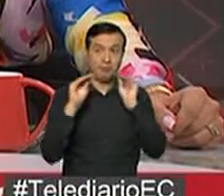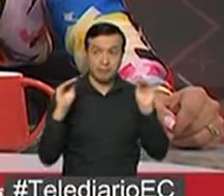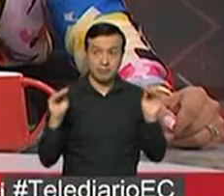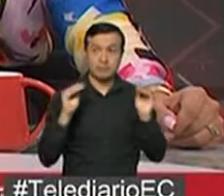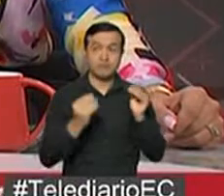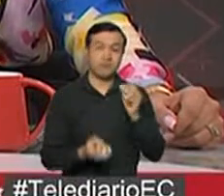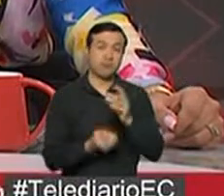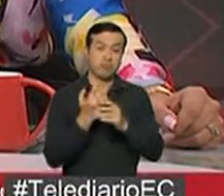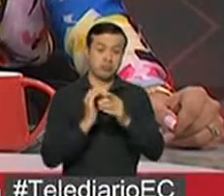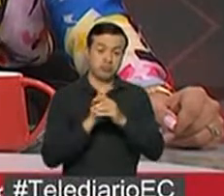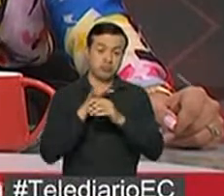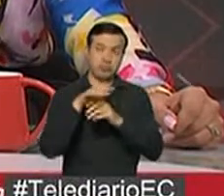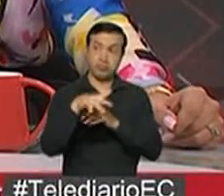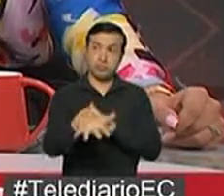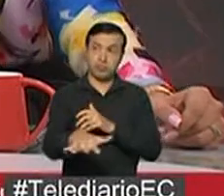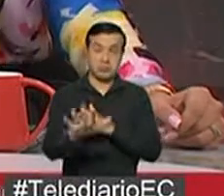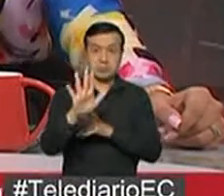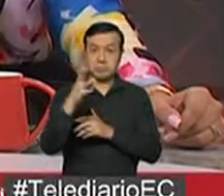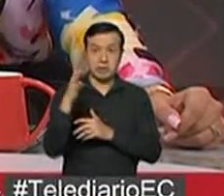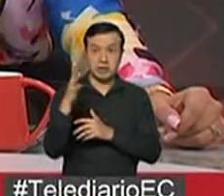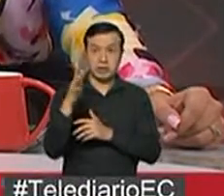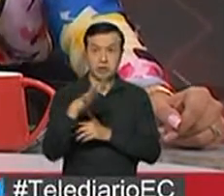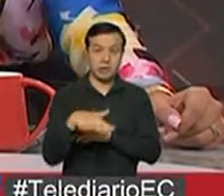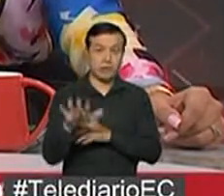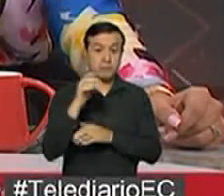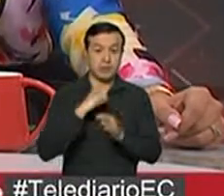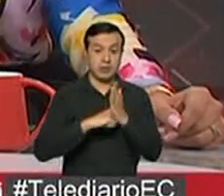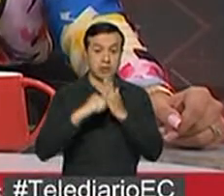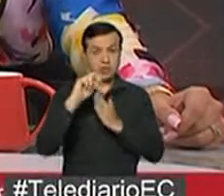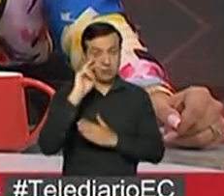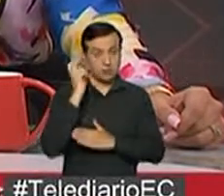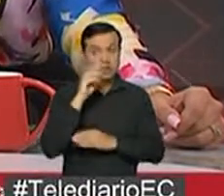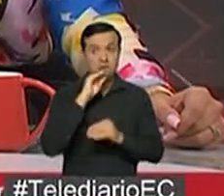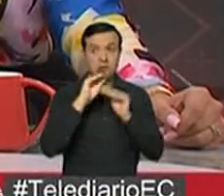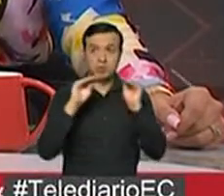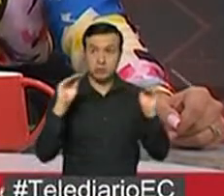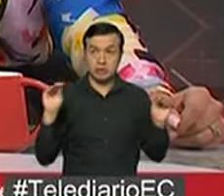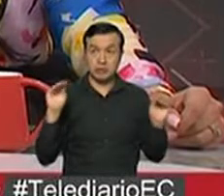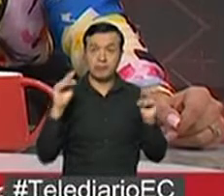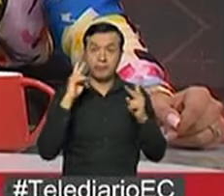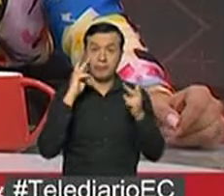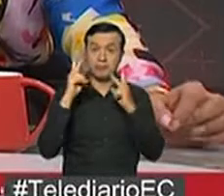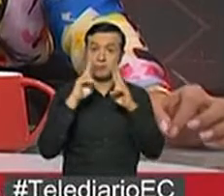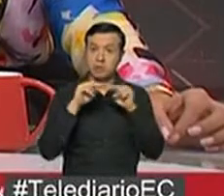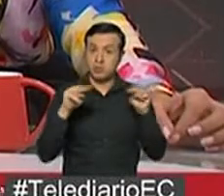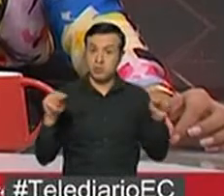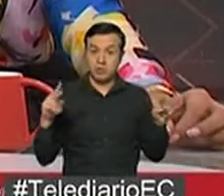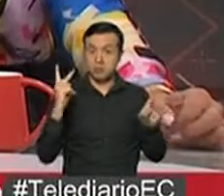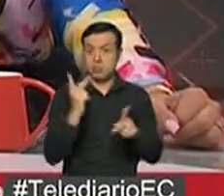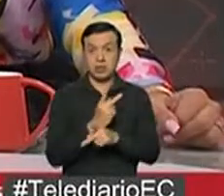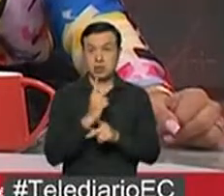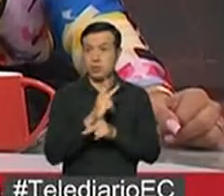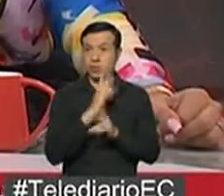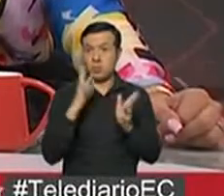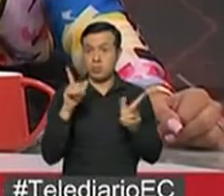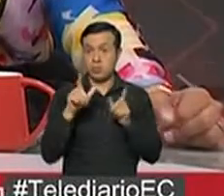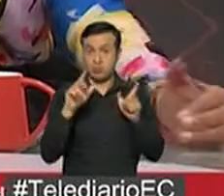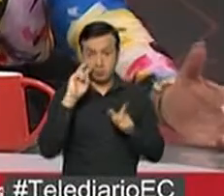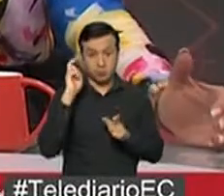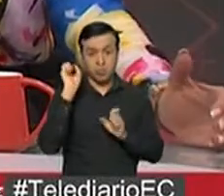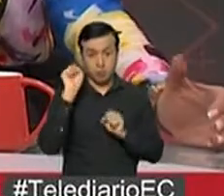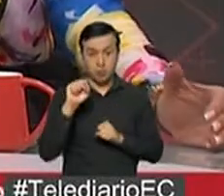flujos de lava no llegan a la costa mientras el ministerio de turismo indicó que este evento natural no representa riesgo para los turistas